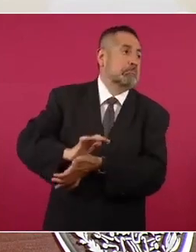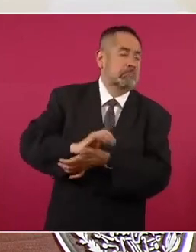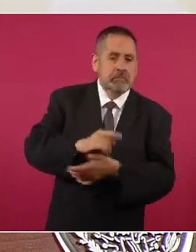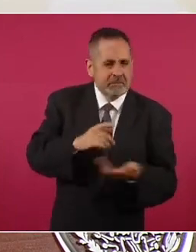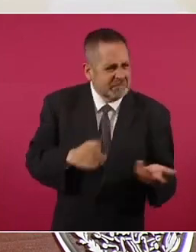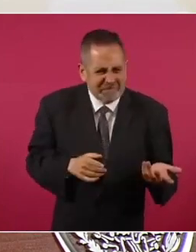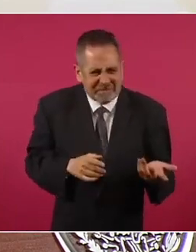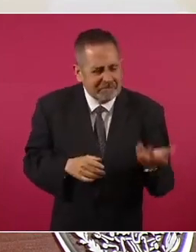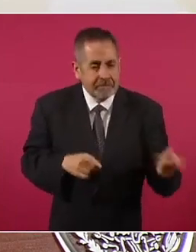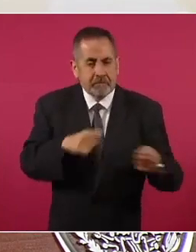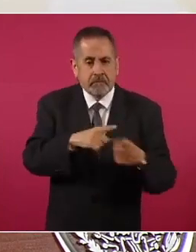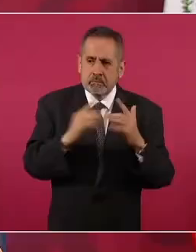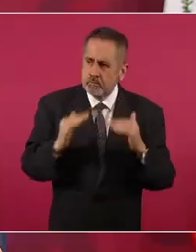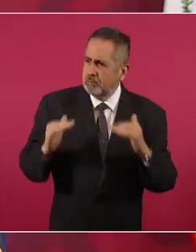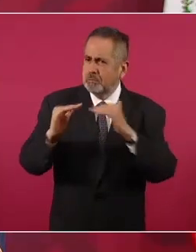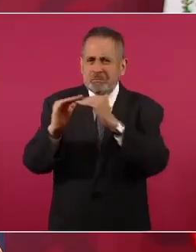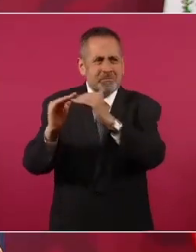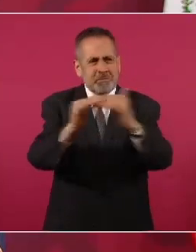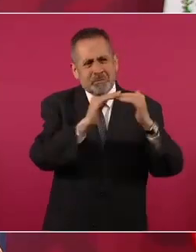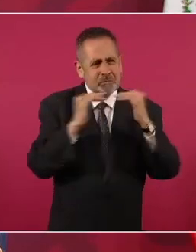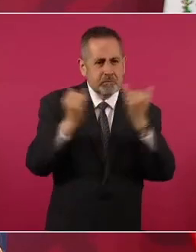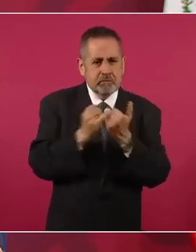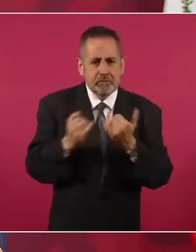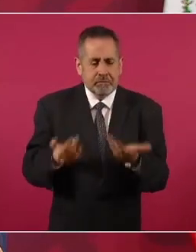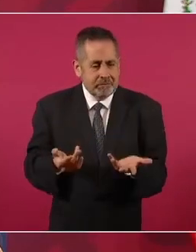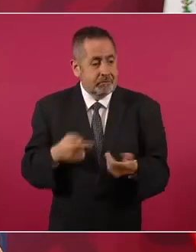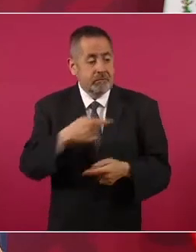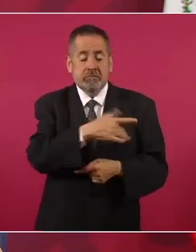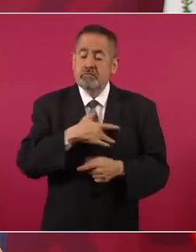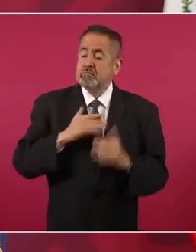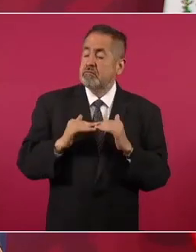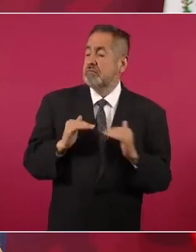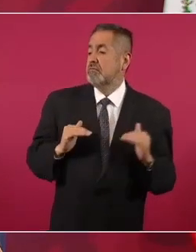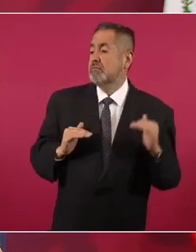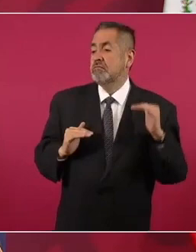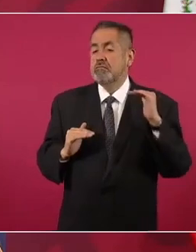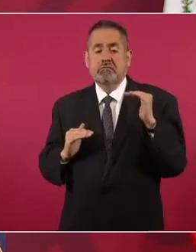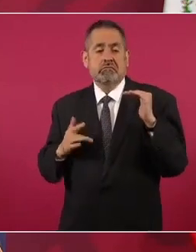iguales. Y ellos se sienten superiores.